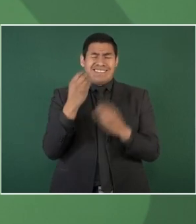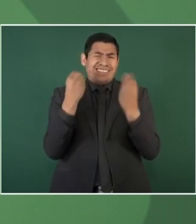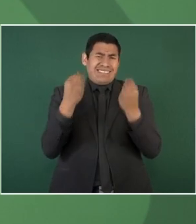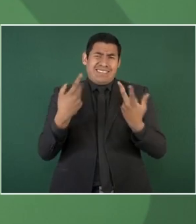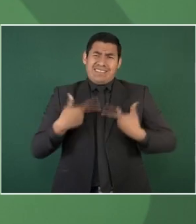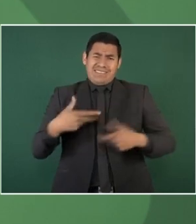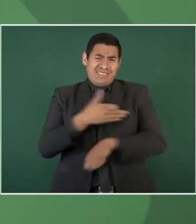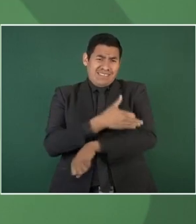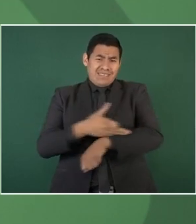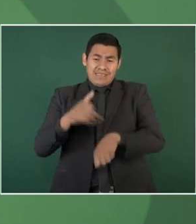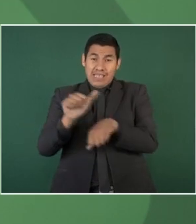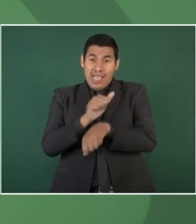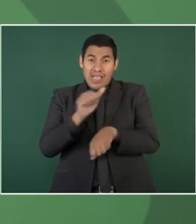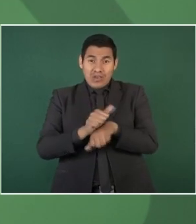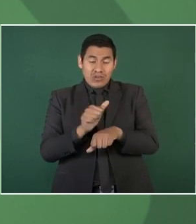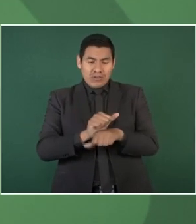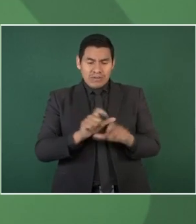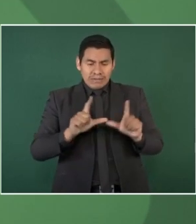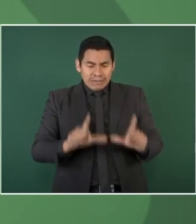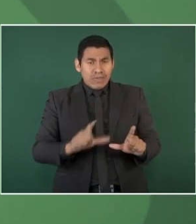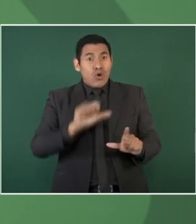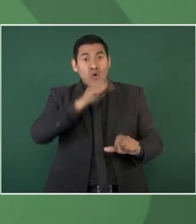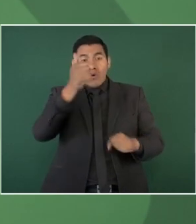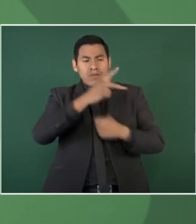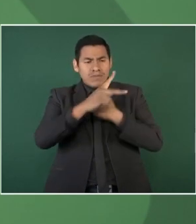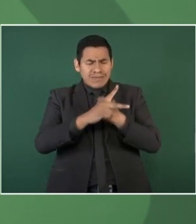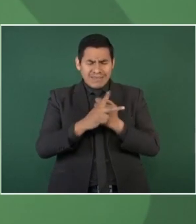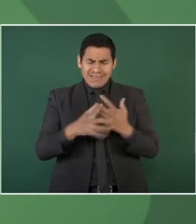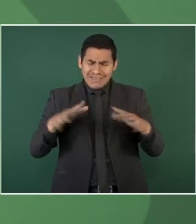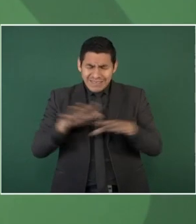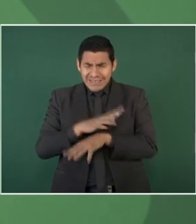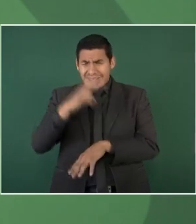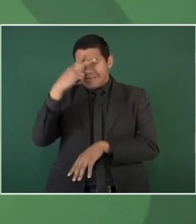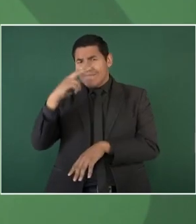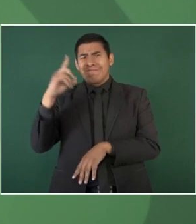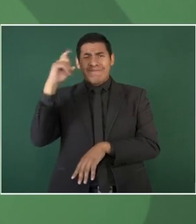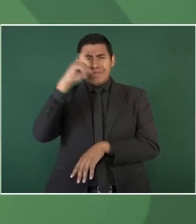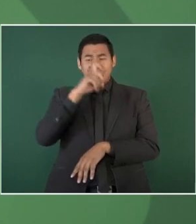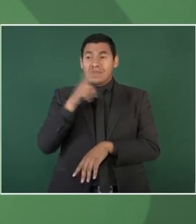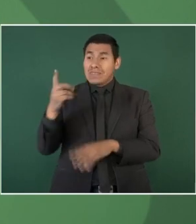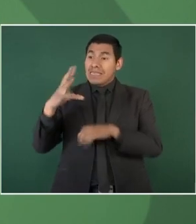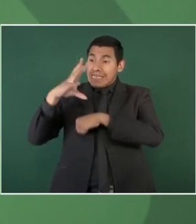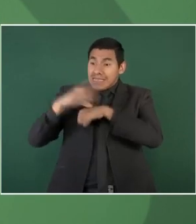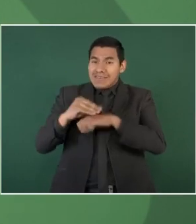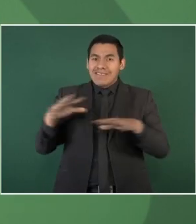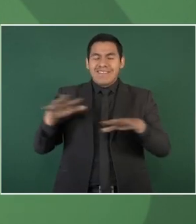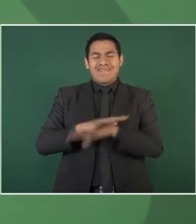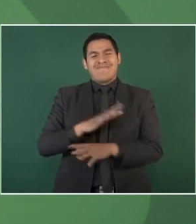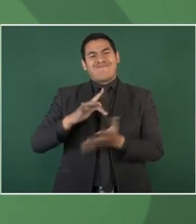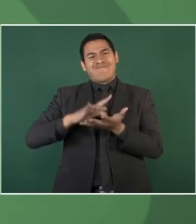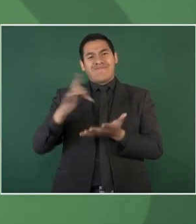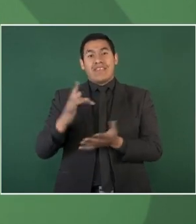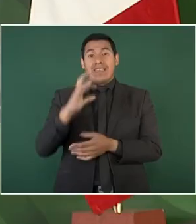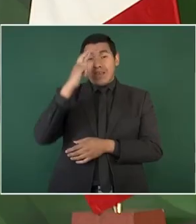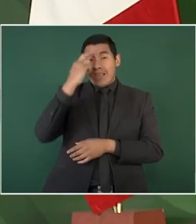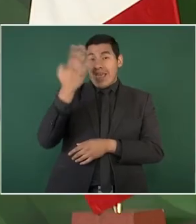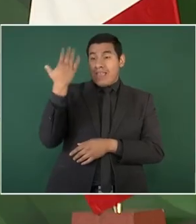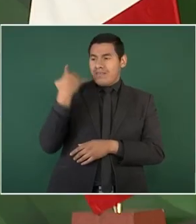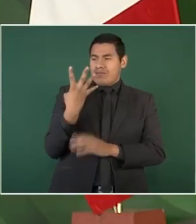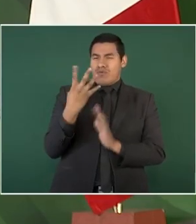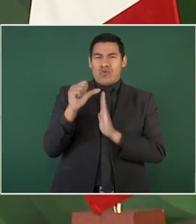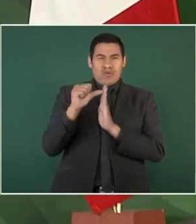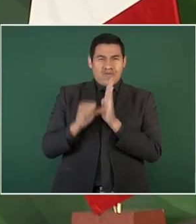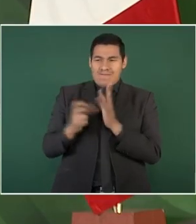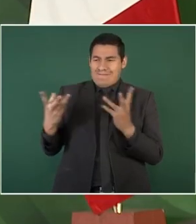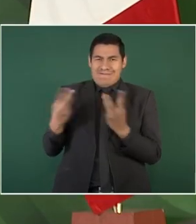que tienen un vehículo de esta naturaleza. Hace 4 meses, presidente, tuvimos el honor de realizar con usted una